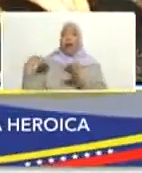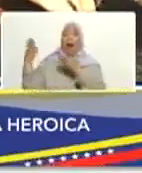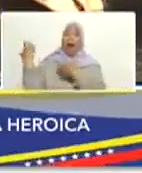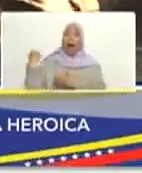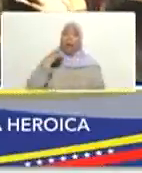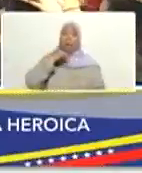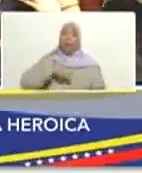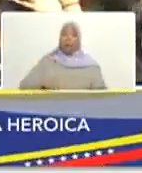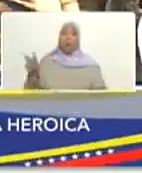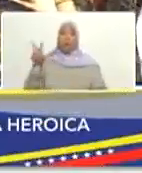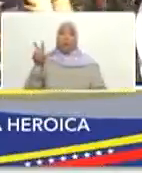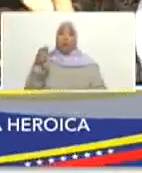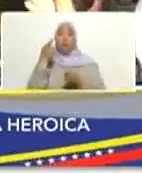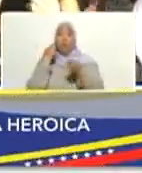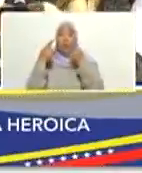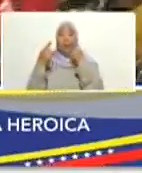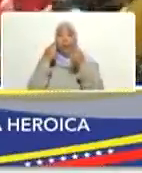Alerta, pueblo, oído.